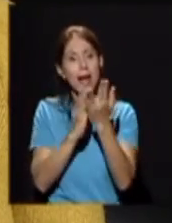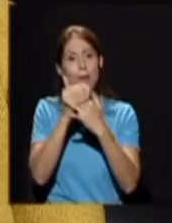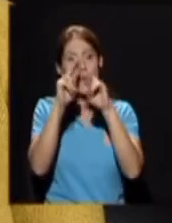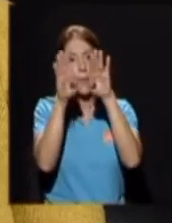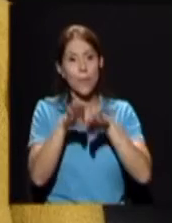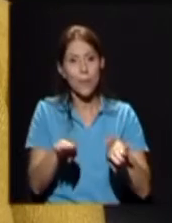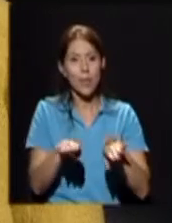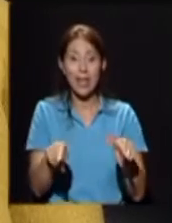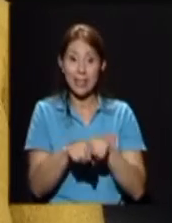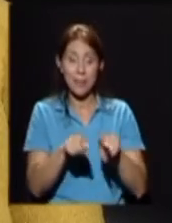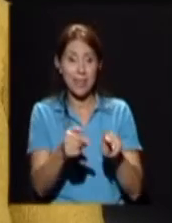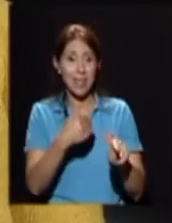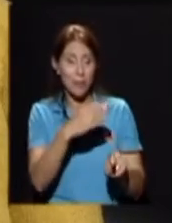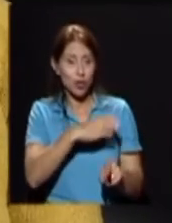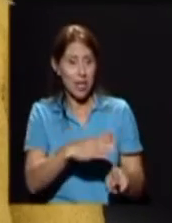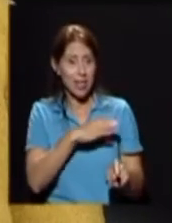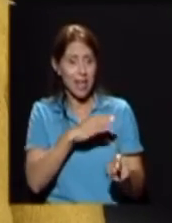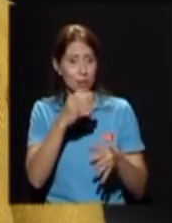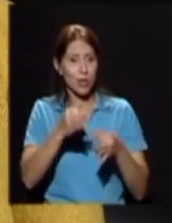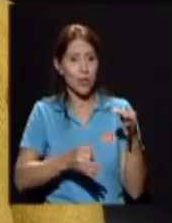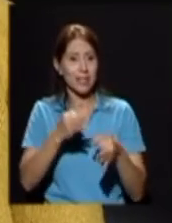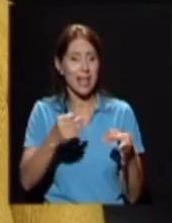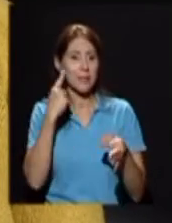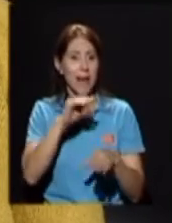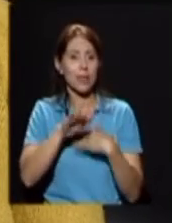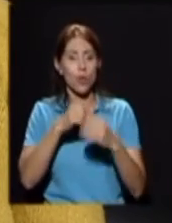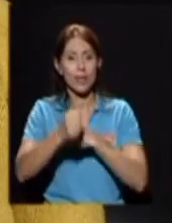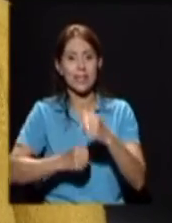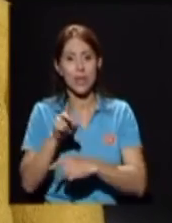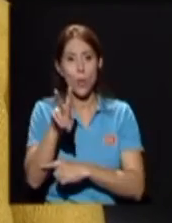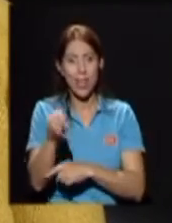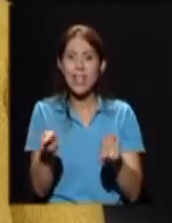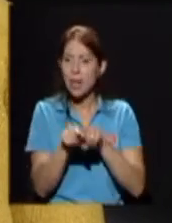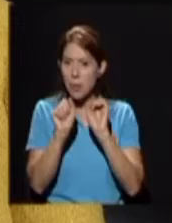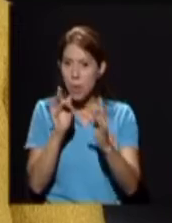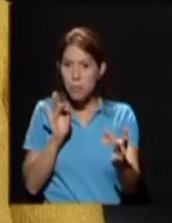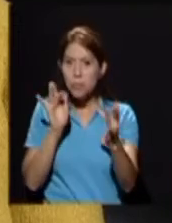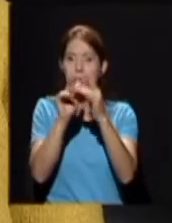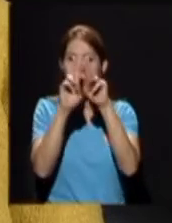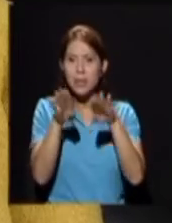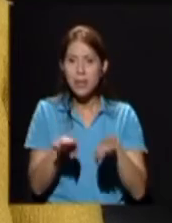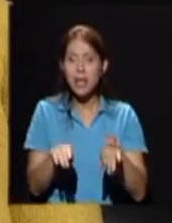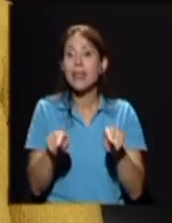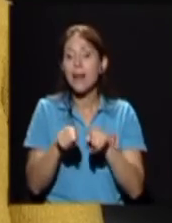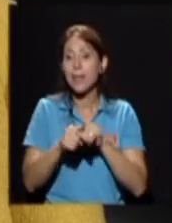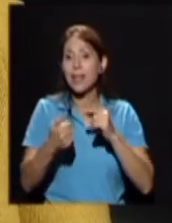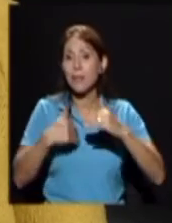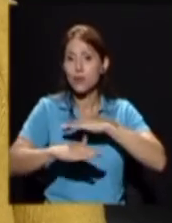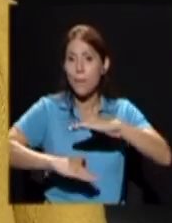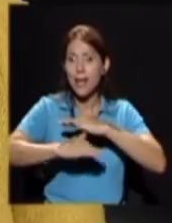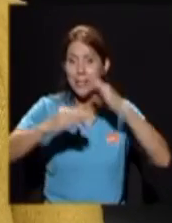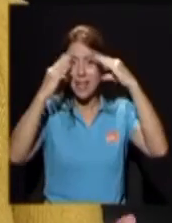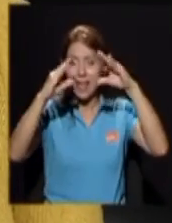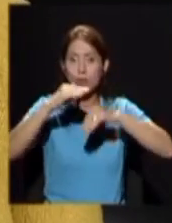indicadores judiciales para todo el siglo XX, está también disponible en línea. Tenemos otra base de datos sobre magistrados,